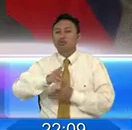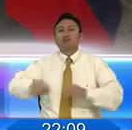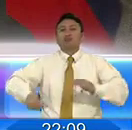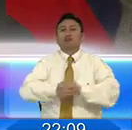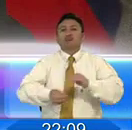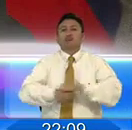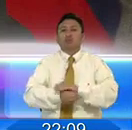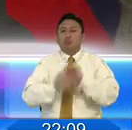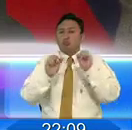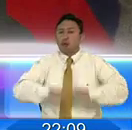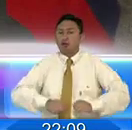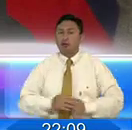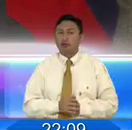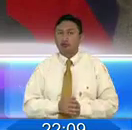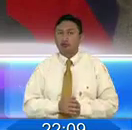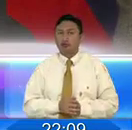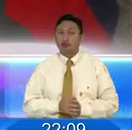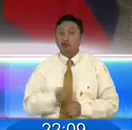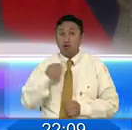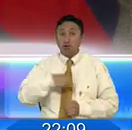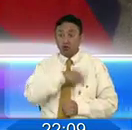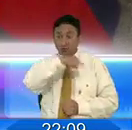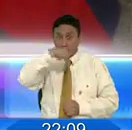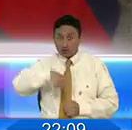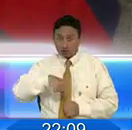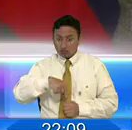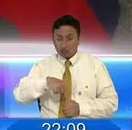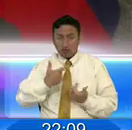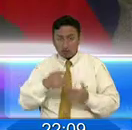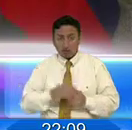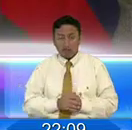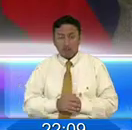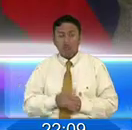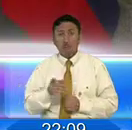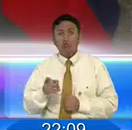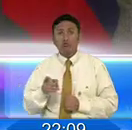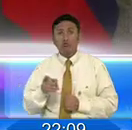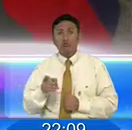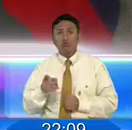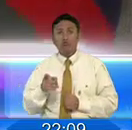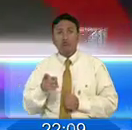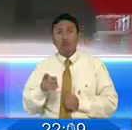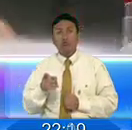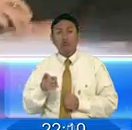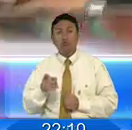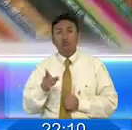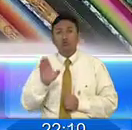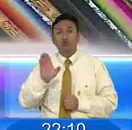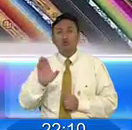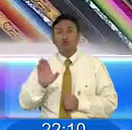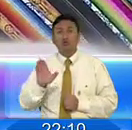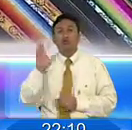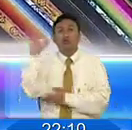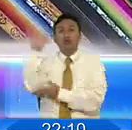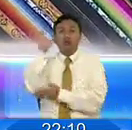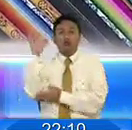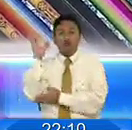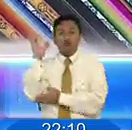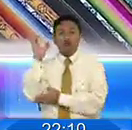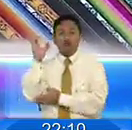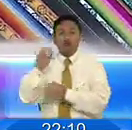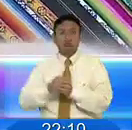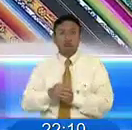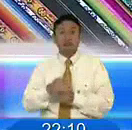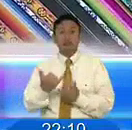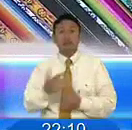todo. Y nosotros no solamente lo vemos acá, vemos que este es un comportamiento que lo han tenido en Colombia, pues han tenido este momento